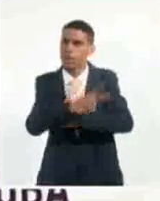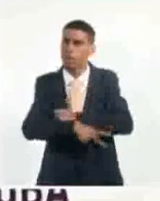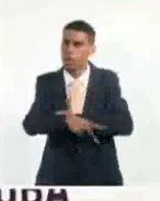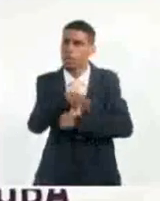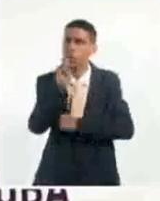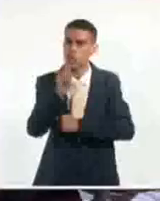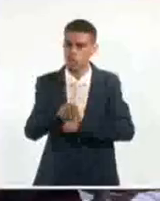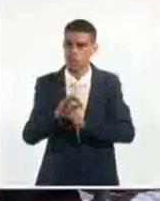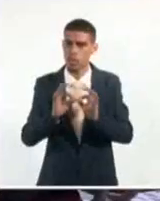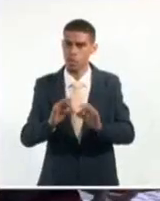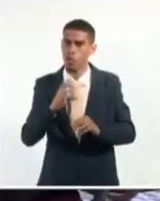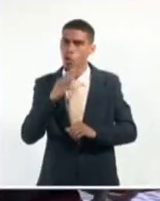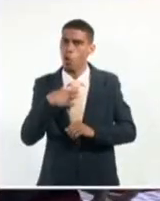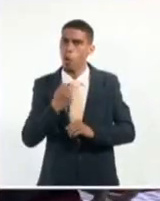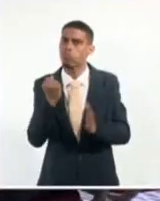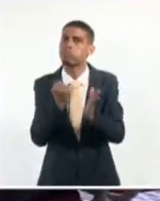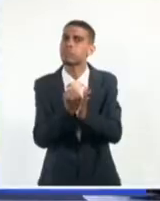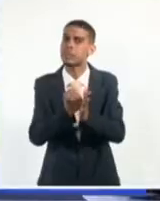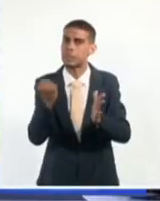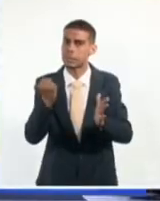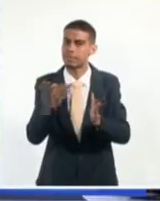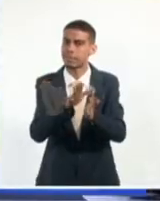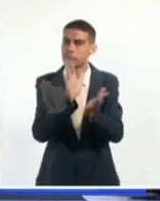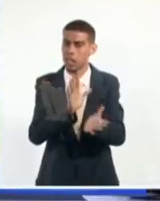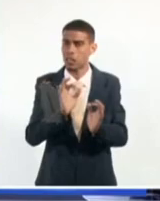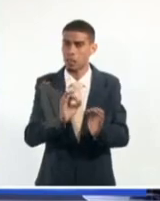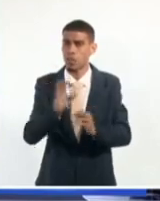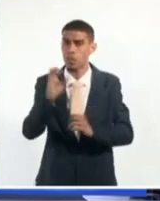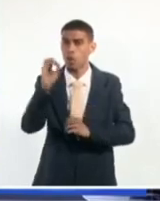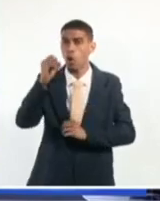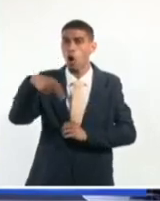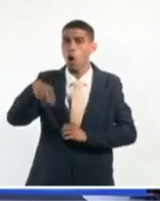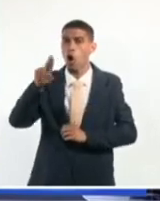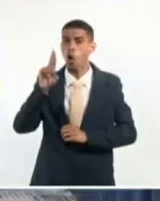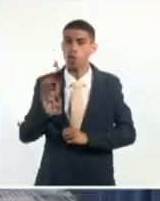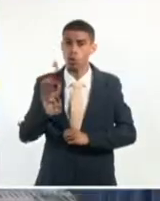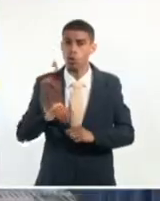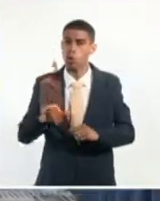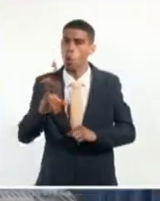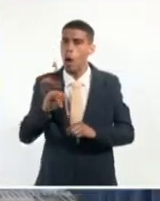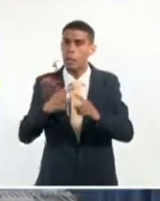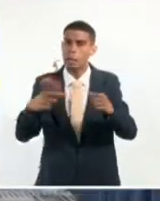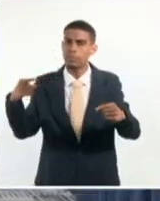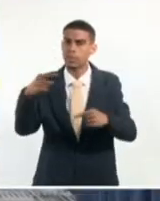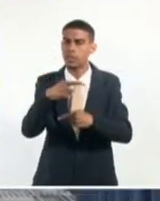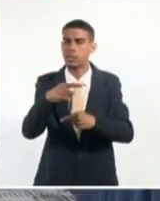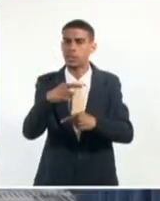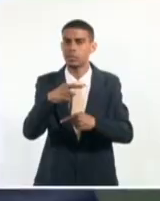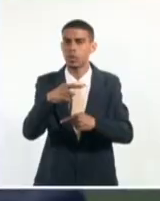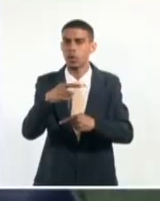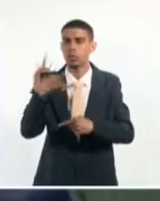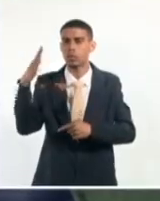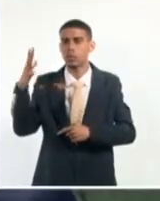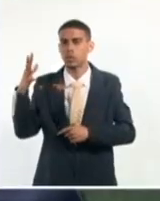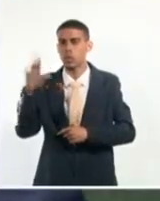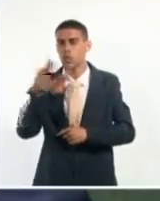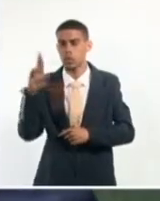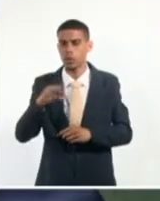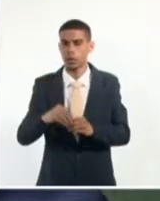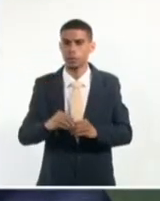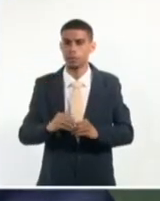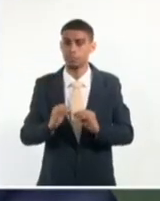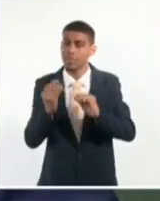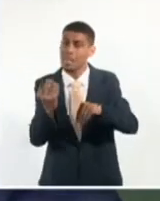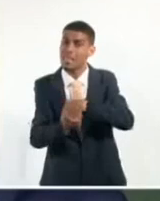internacionales para reafirmar su apego a la Carta de las Naciones Unidas y los principios de la política exterior revolucionaria. El cambio generacional en